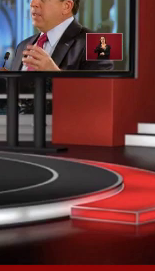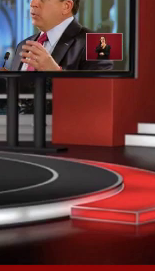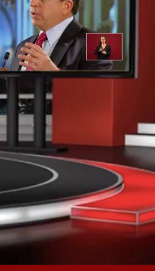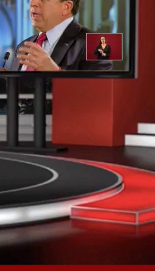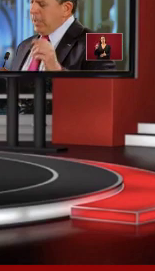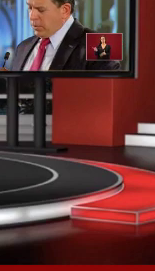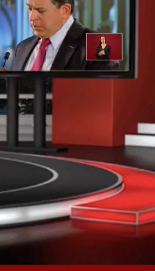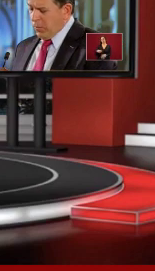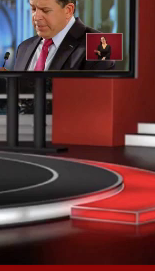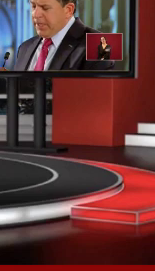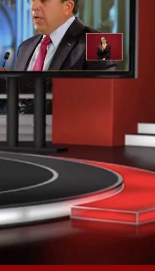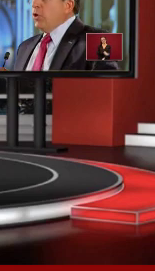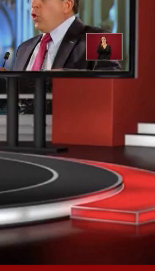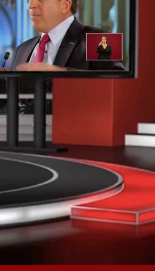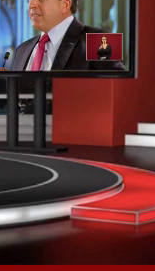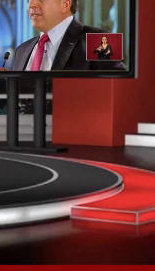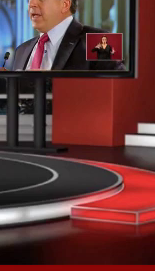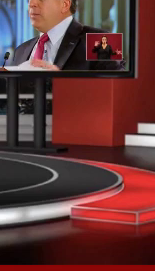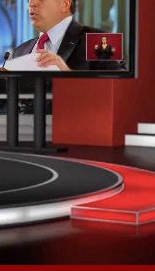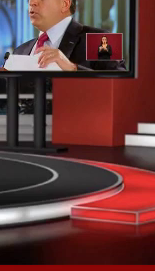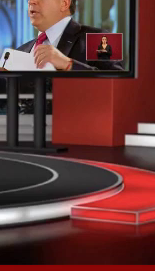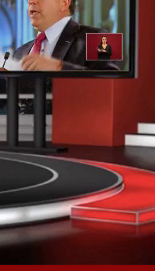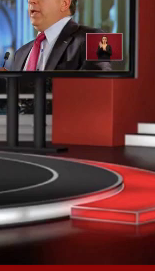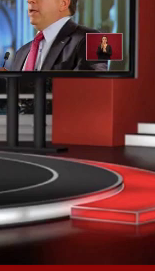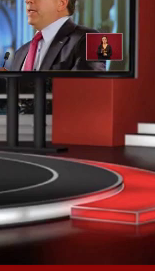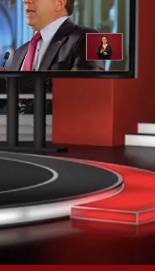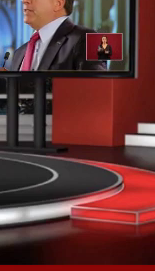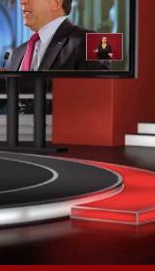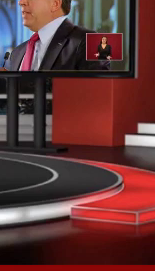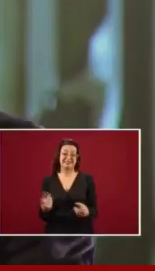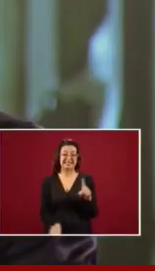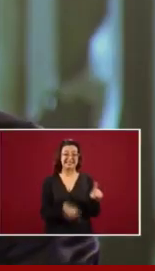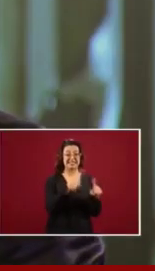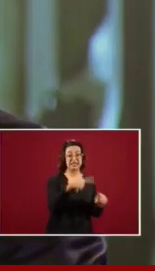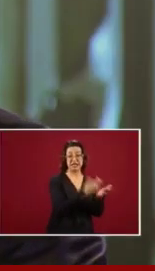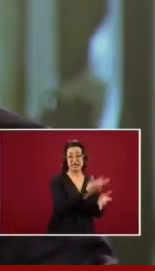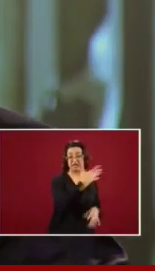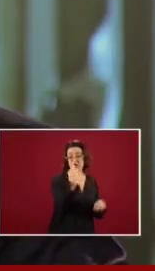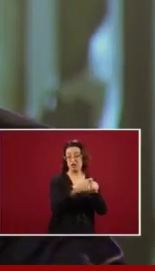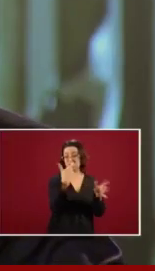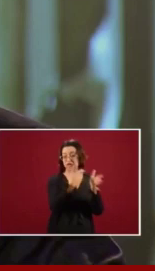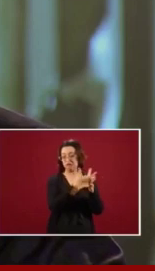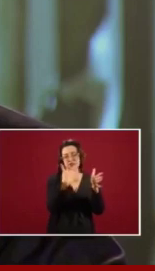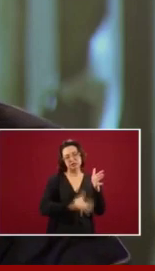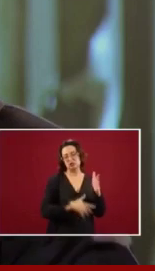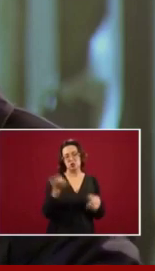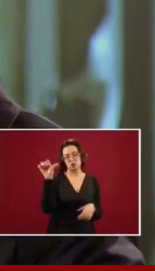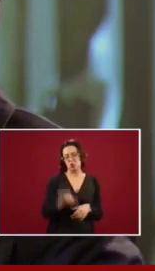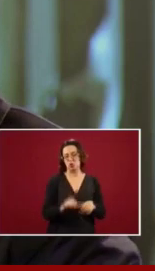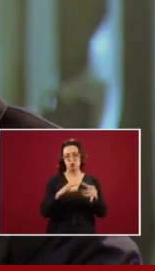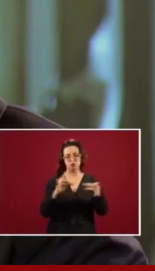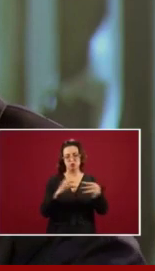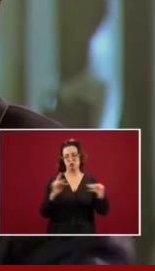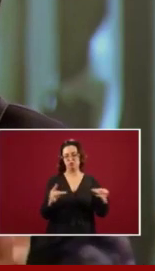febrero este organismo cubrirá y cobrará las multas que imponga y garantizo que el costo de las gasolinas y la energía eléctrica no